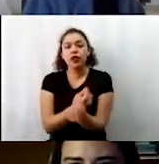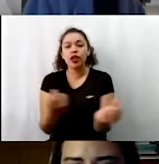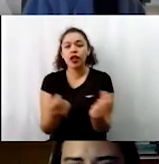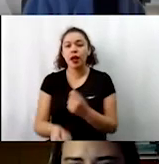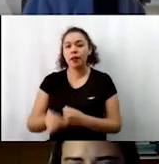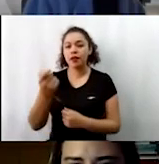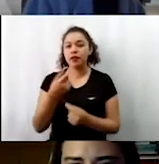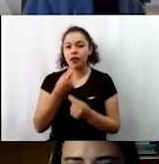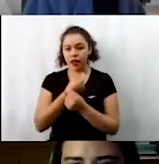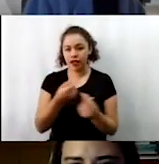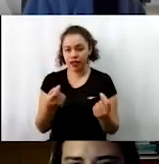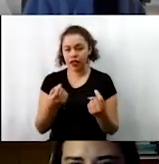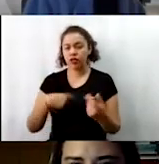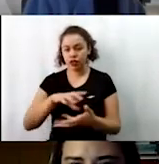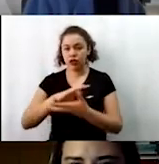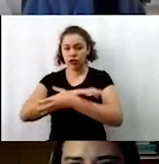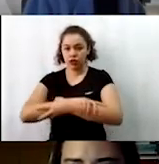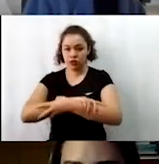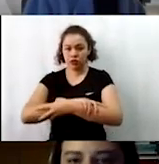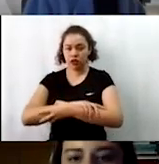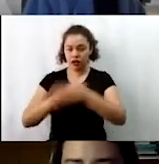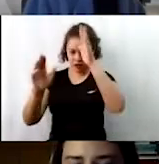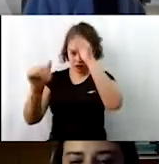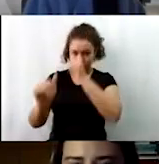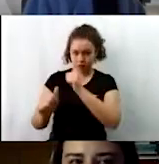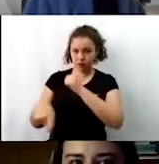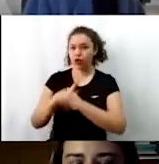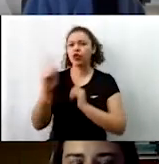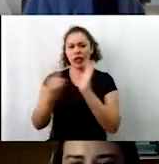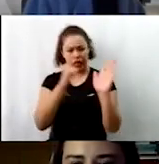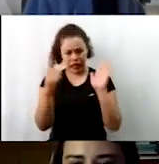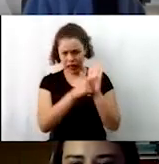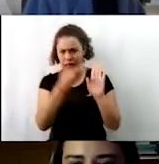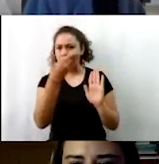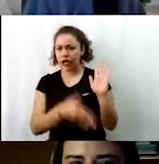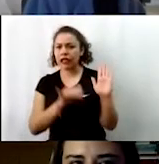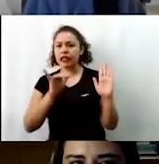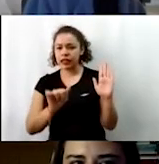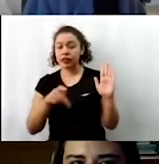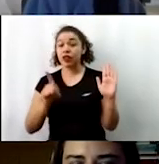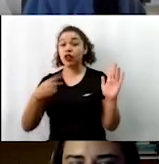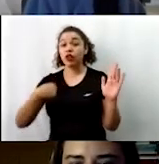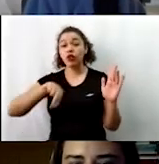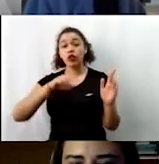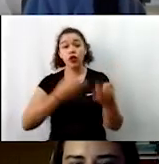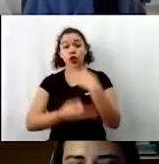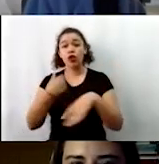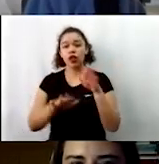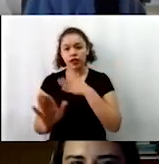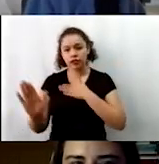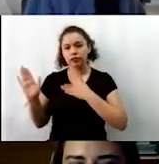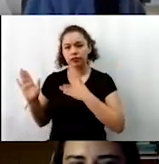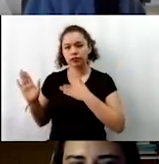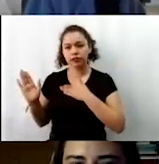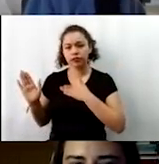del pacto, pero todas estamos constituidas legalmente y existe un compromiso, pero como pacto no